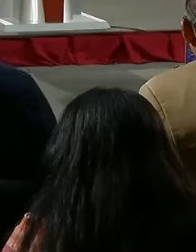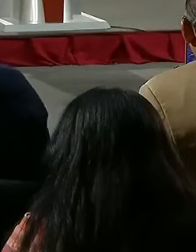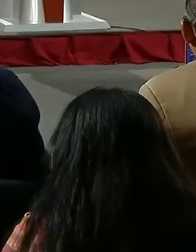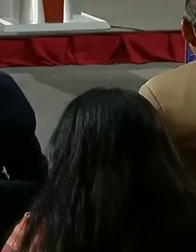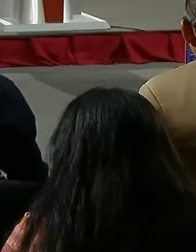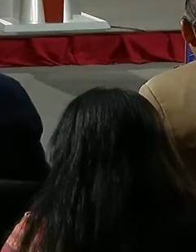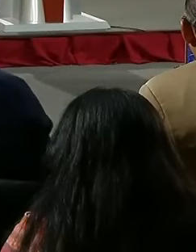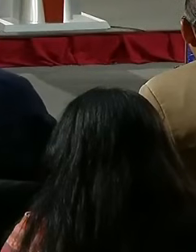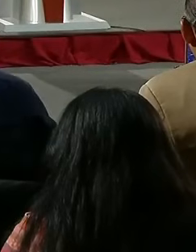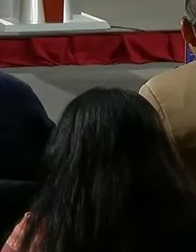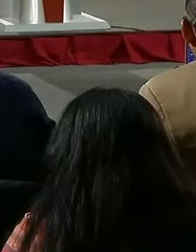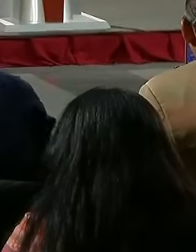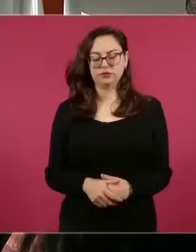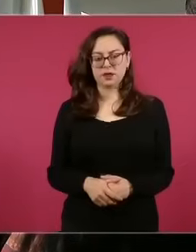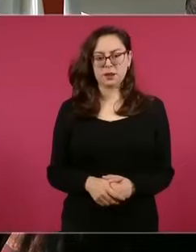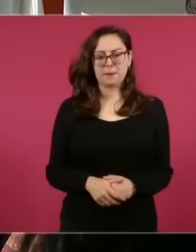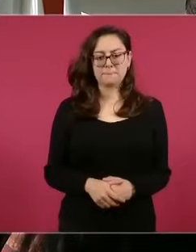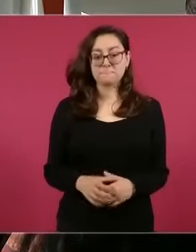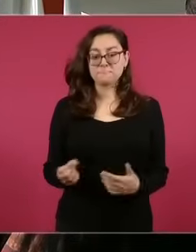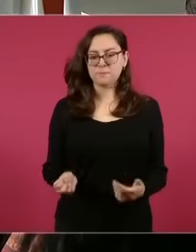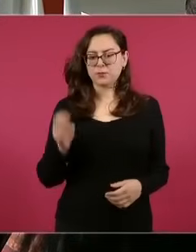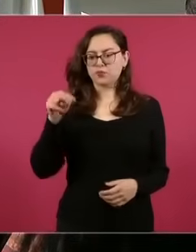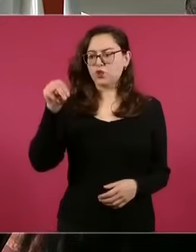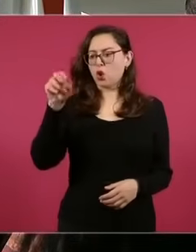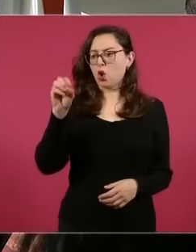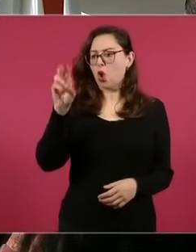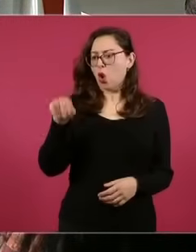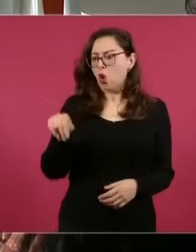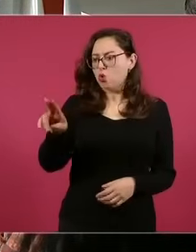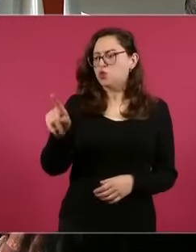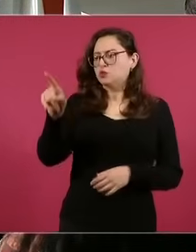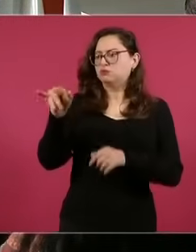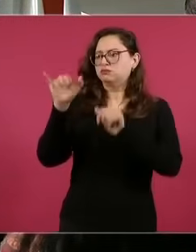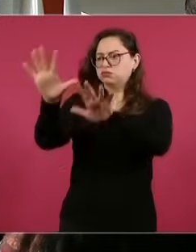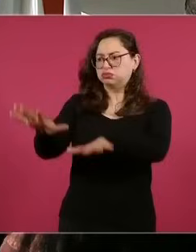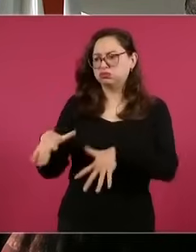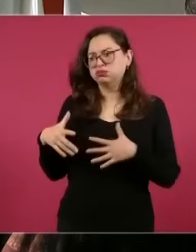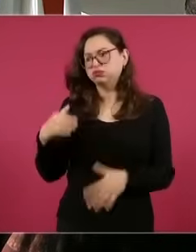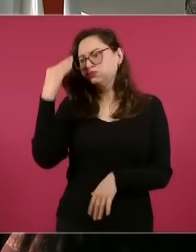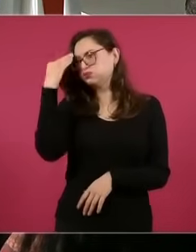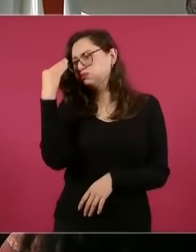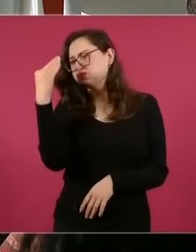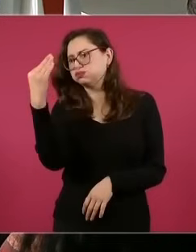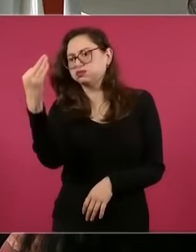si no hay, en este caso, justicia rápida y expedita?